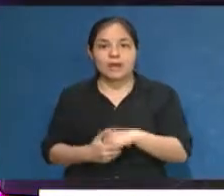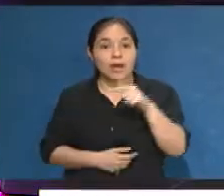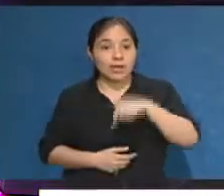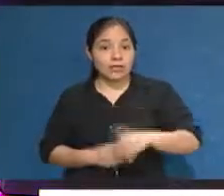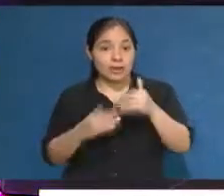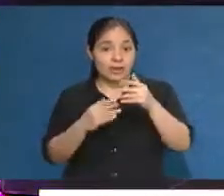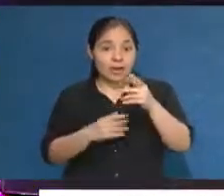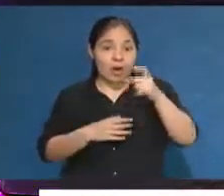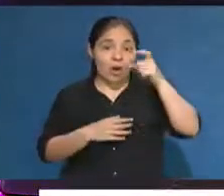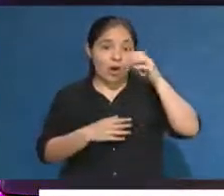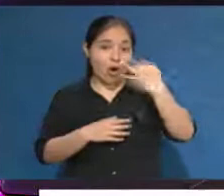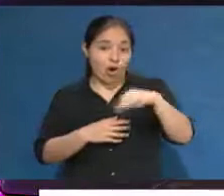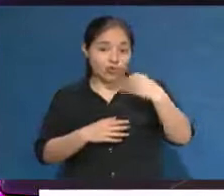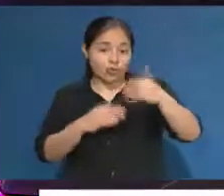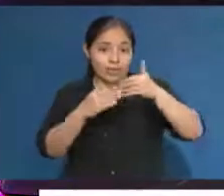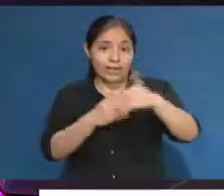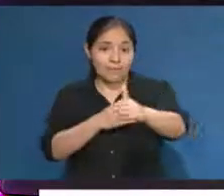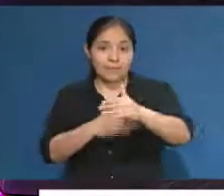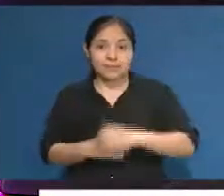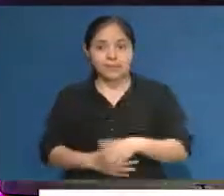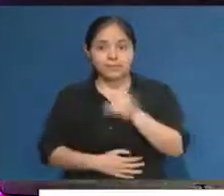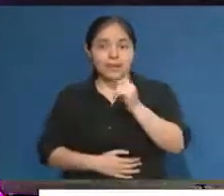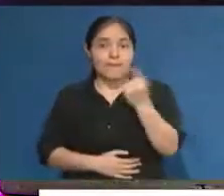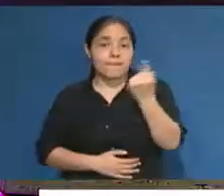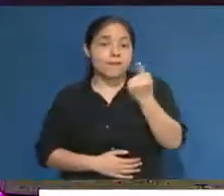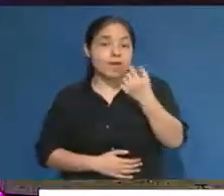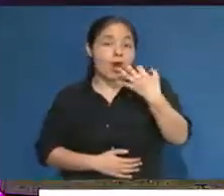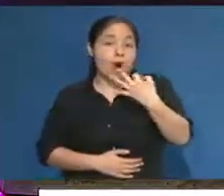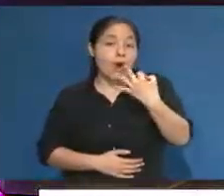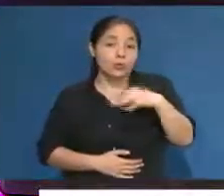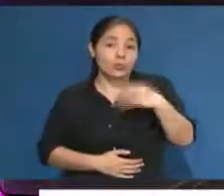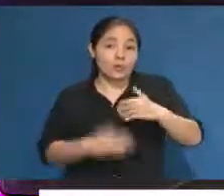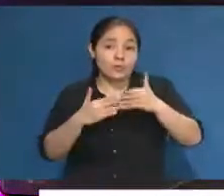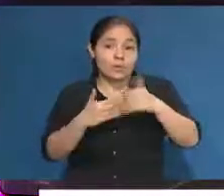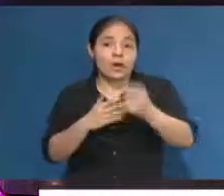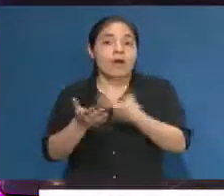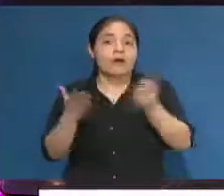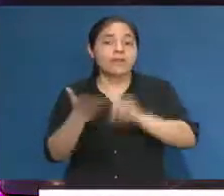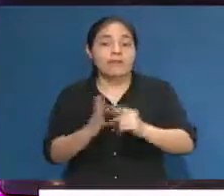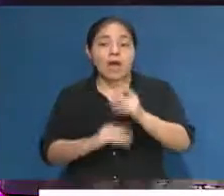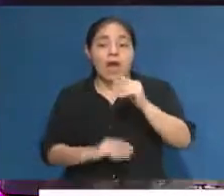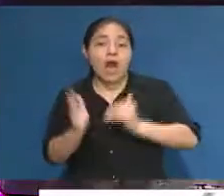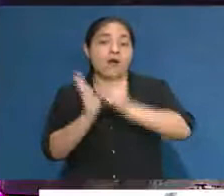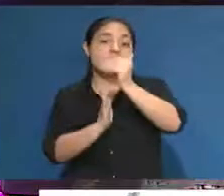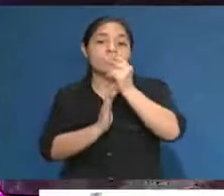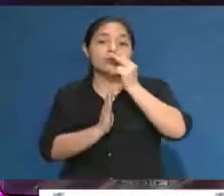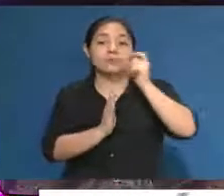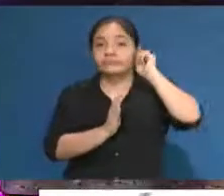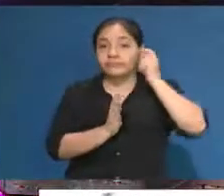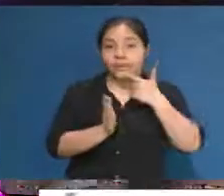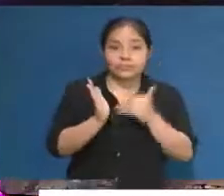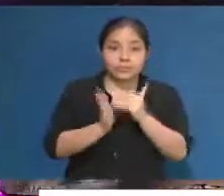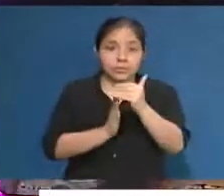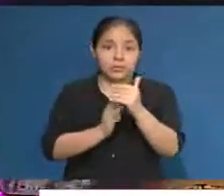partir del mes de octubre. Primero de octubre. Claro, y a partir del primero de octubre también rige un nuevo aumento en la tarifa, que también por ahí nos